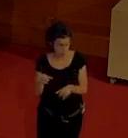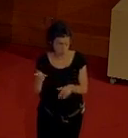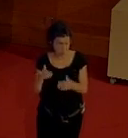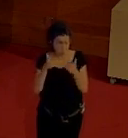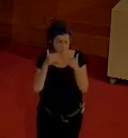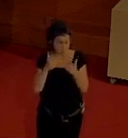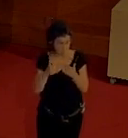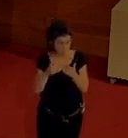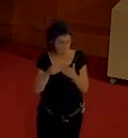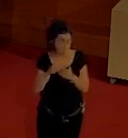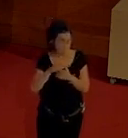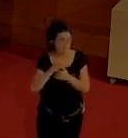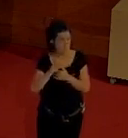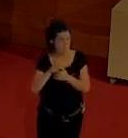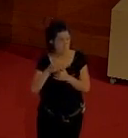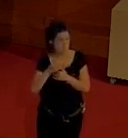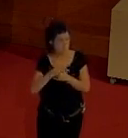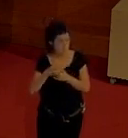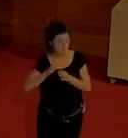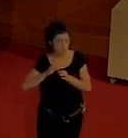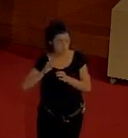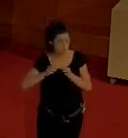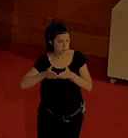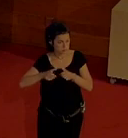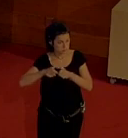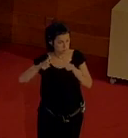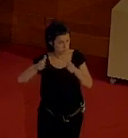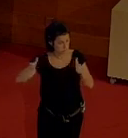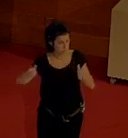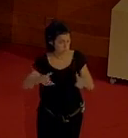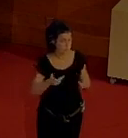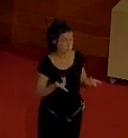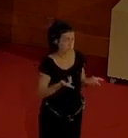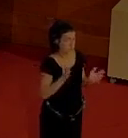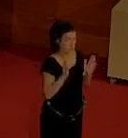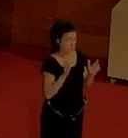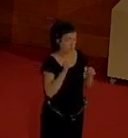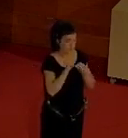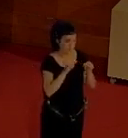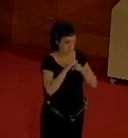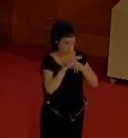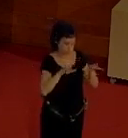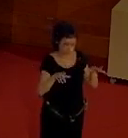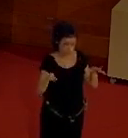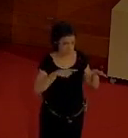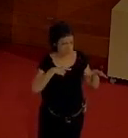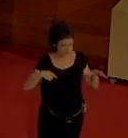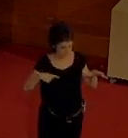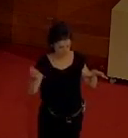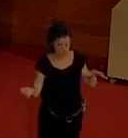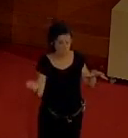producto interior bruto y en la pandemia también a pesar del confinamiento que han hecho nos han sacado más ventaja